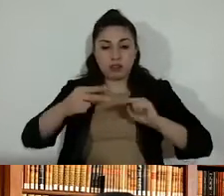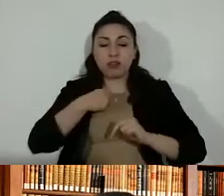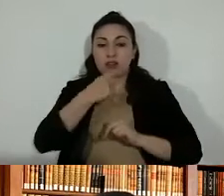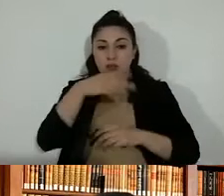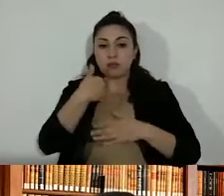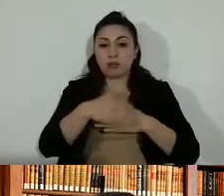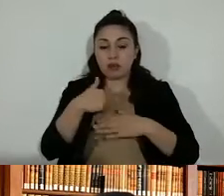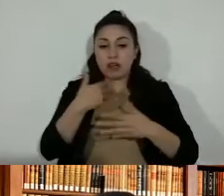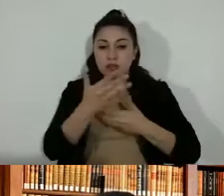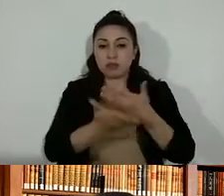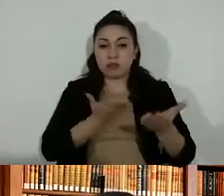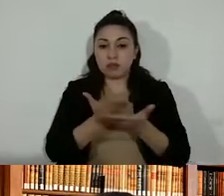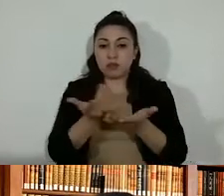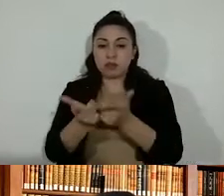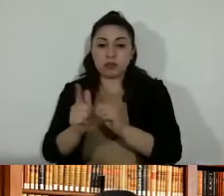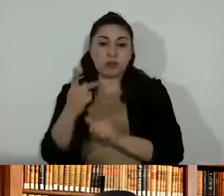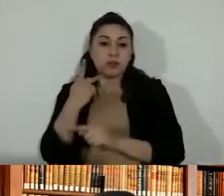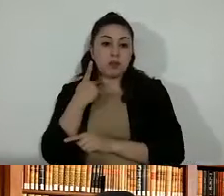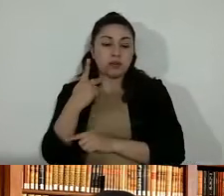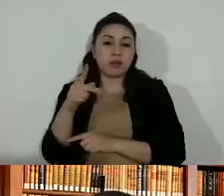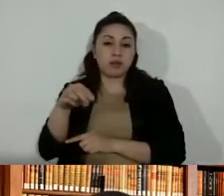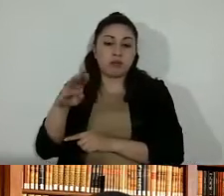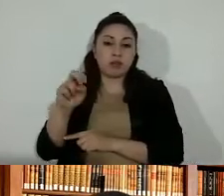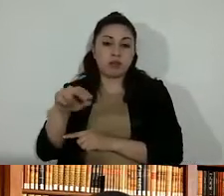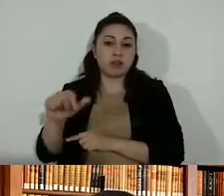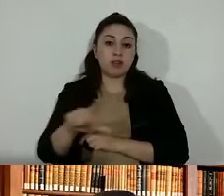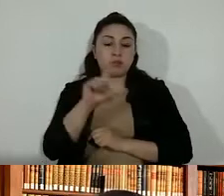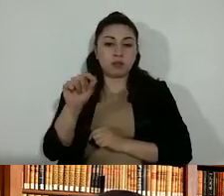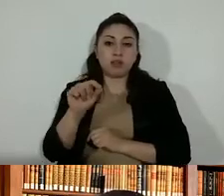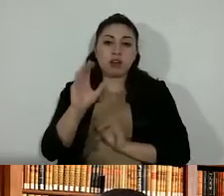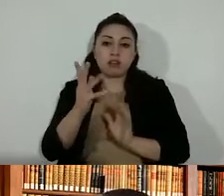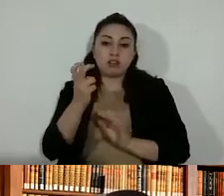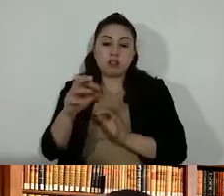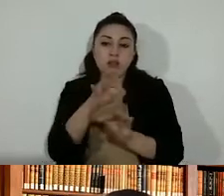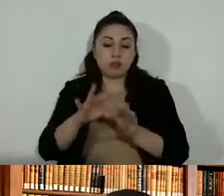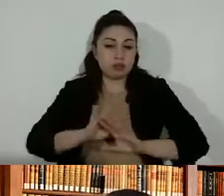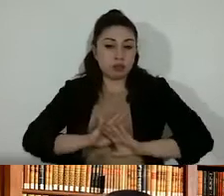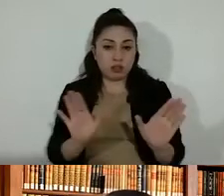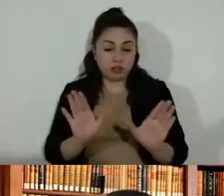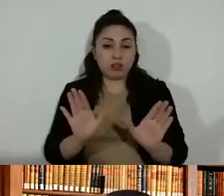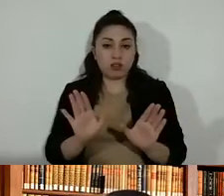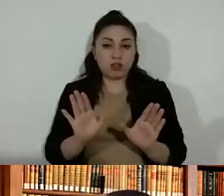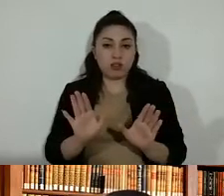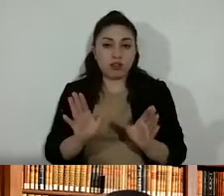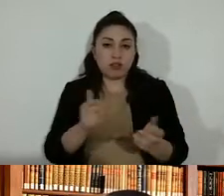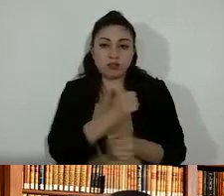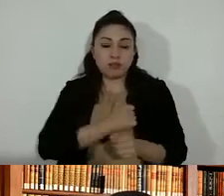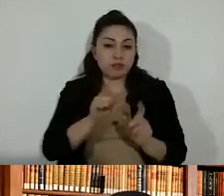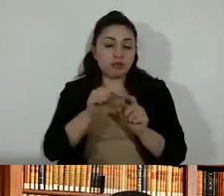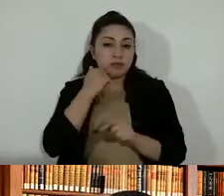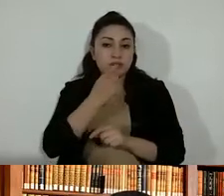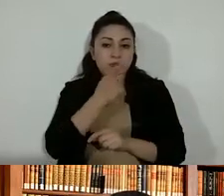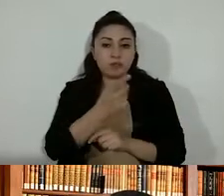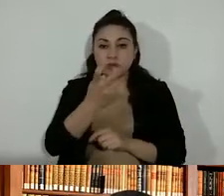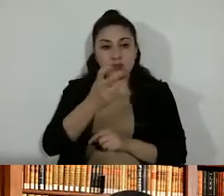una propuesta por parte del grupo mayoritario que posteriormente sí se llevó. Entonces, Sí, lamento decir que no es